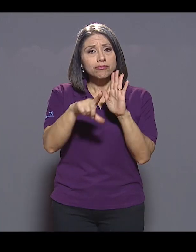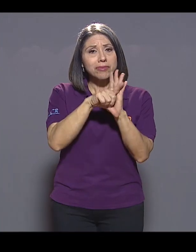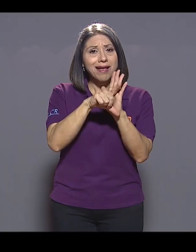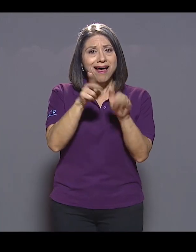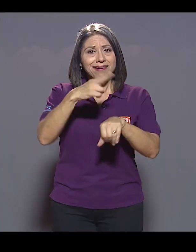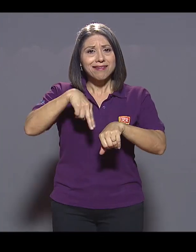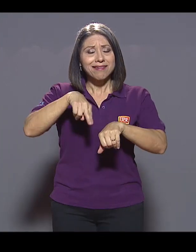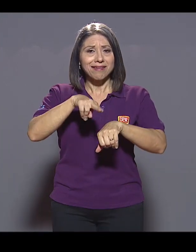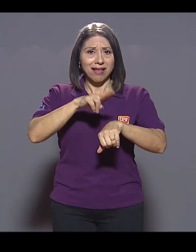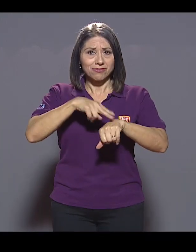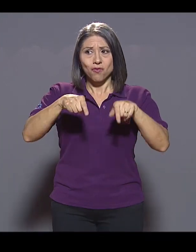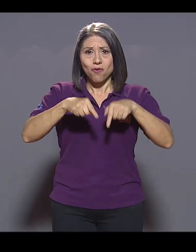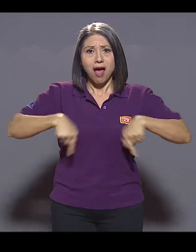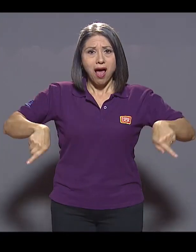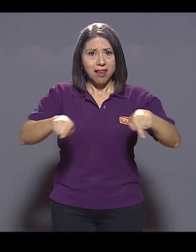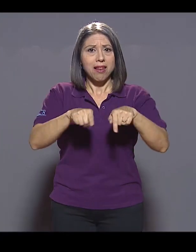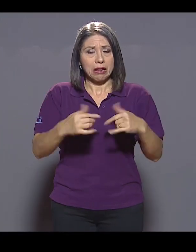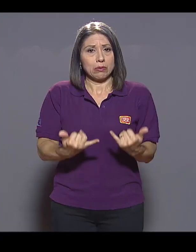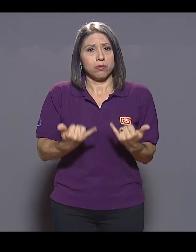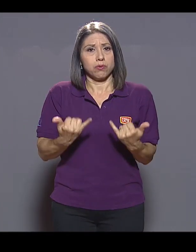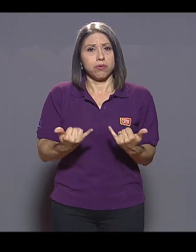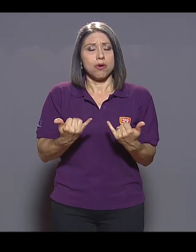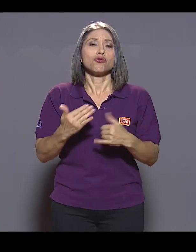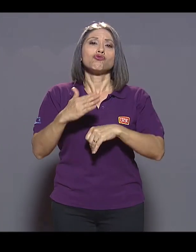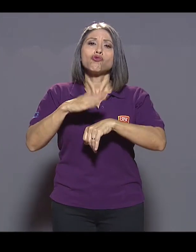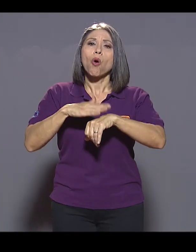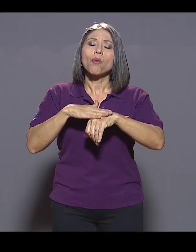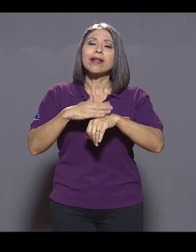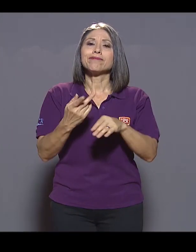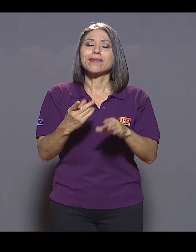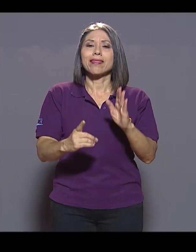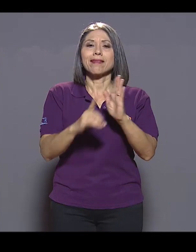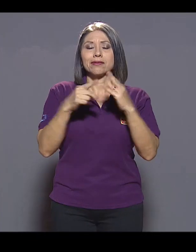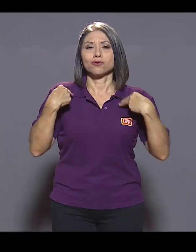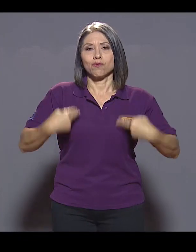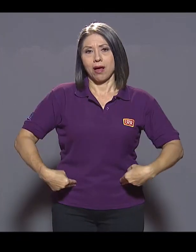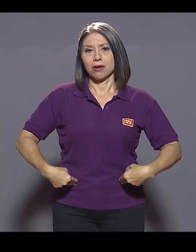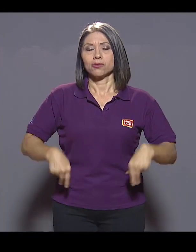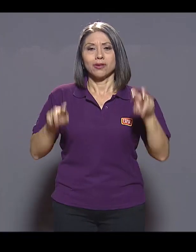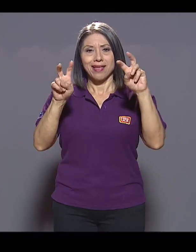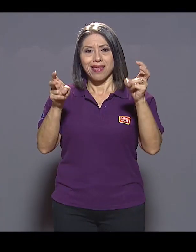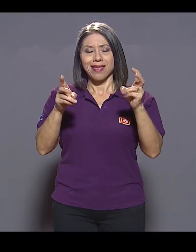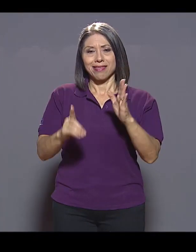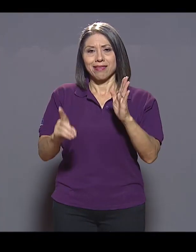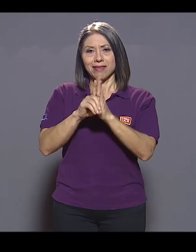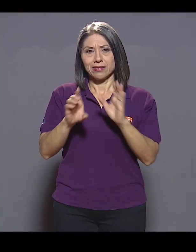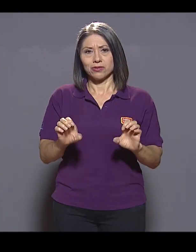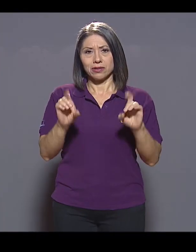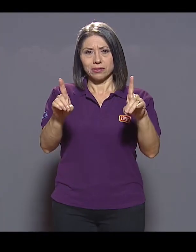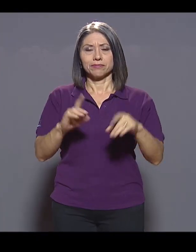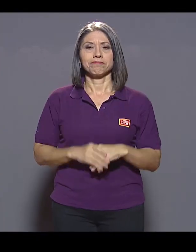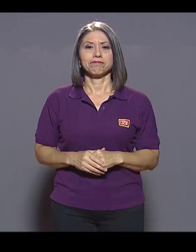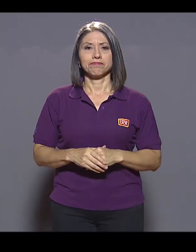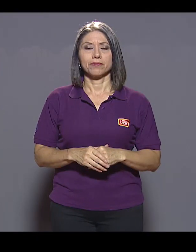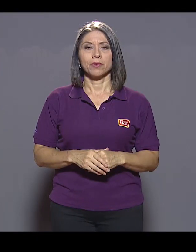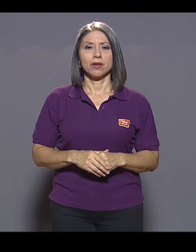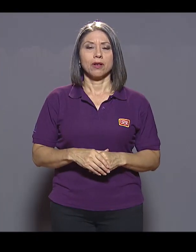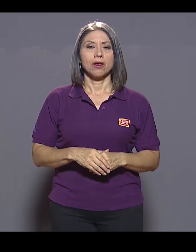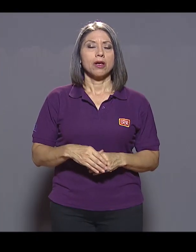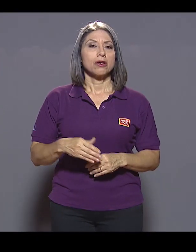discapacidad, sepa que existe este enfoque, y si es docente, también pues se pueda capacitar en este tema y